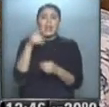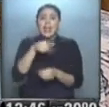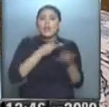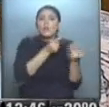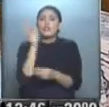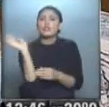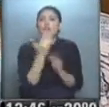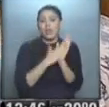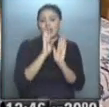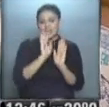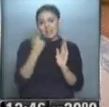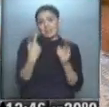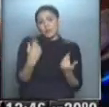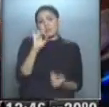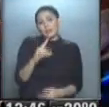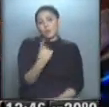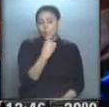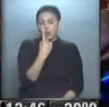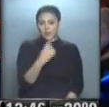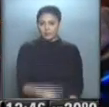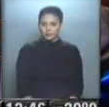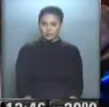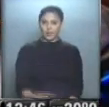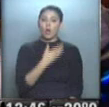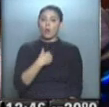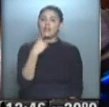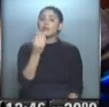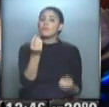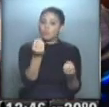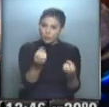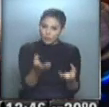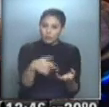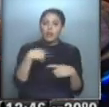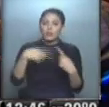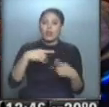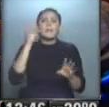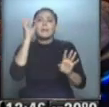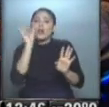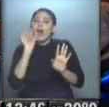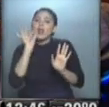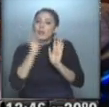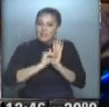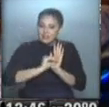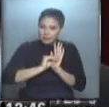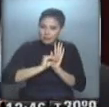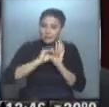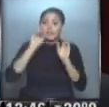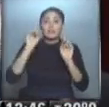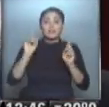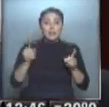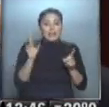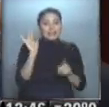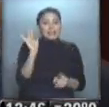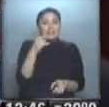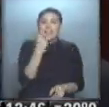todas y solo quedaba operativa una. Muy bien. Sigamos. Otra pequeña observación. También es